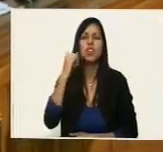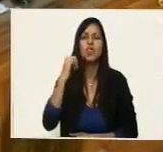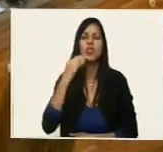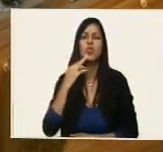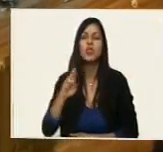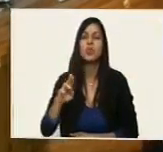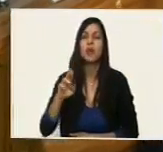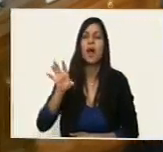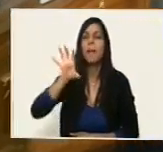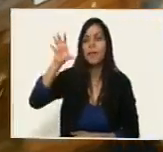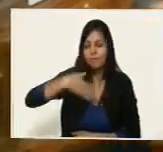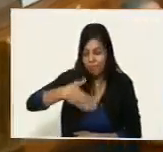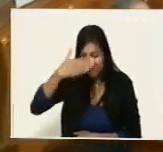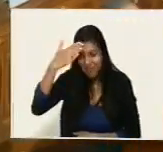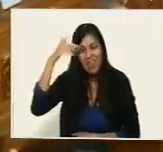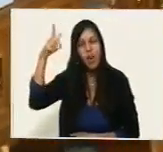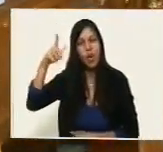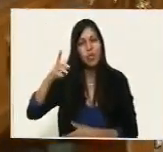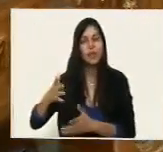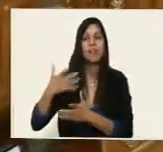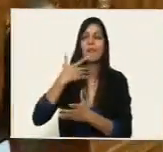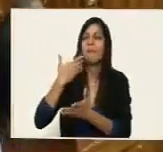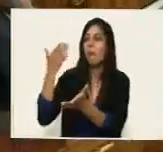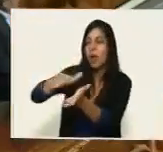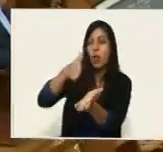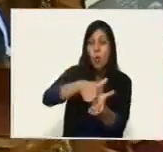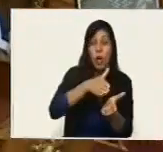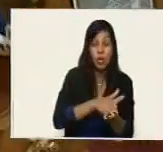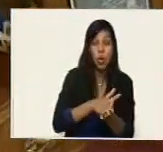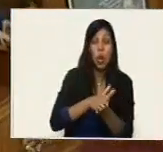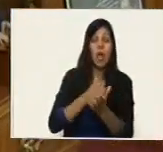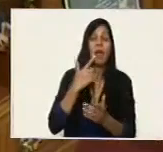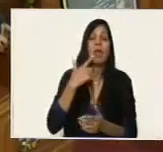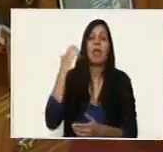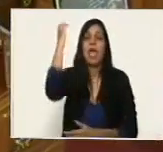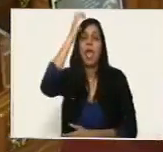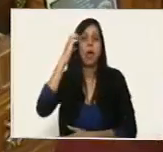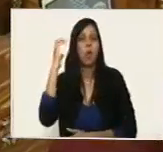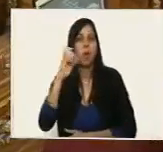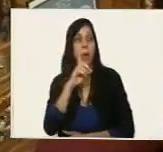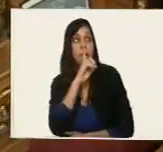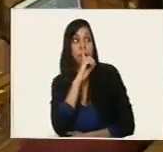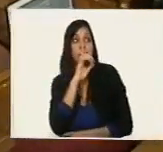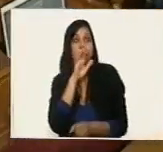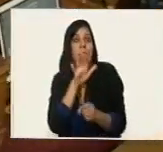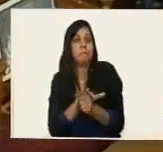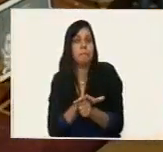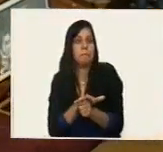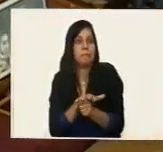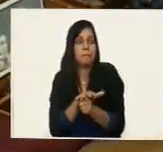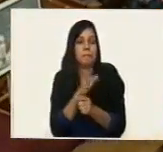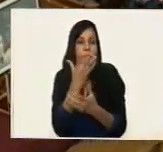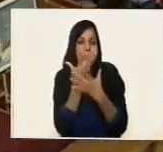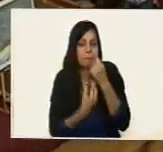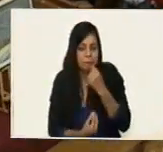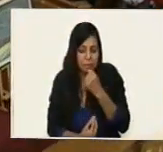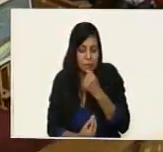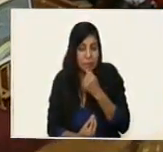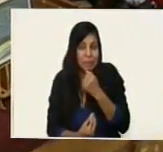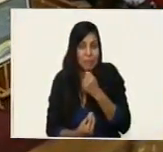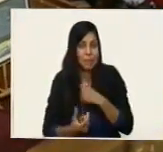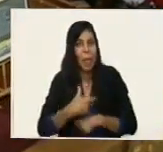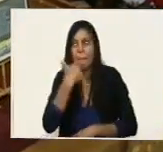que se conoció como la balcanización. Frente a eso calla estos gobiernos de la derecha europea. Por eso es que da vergüenza